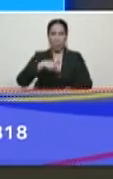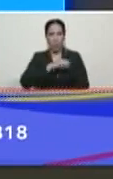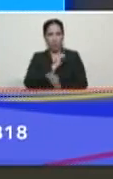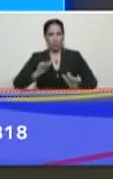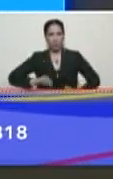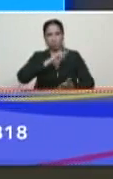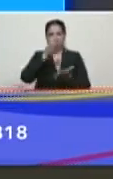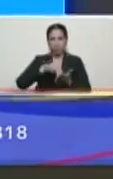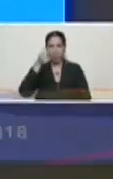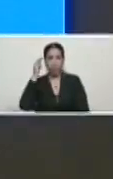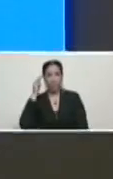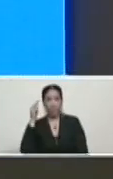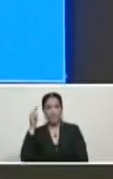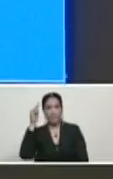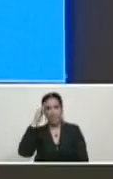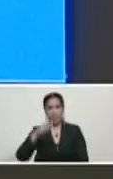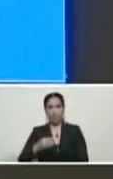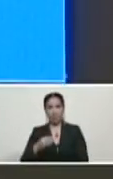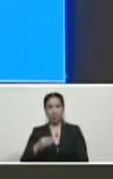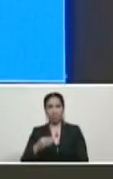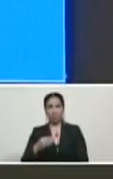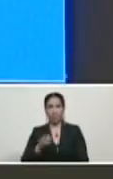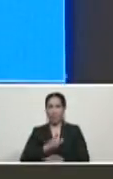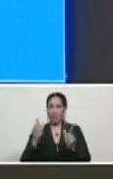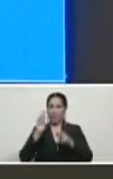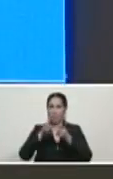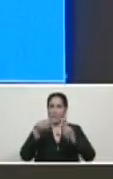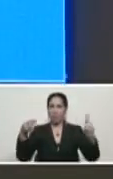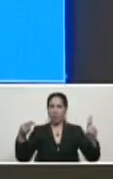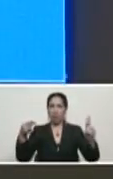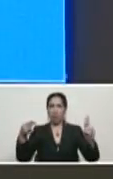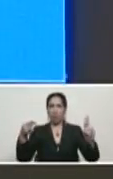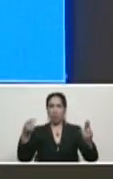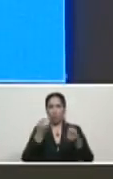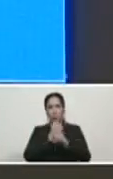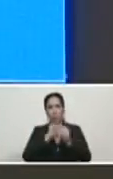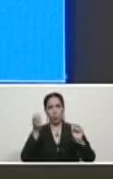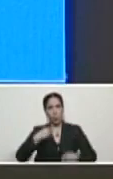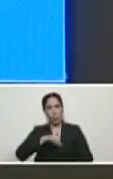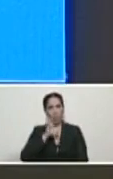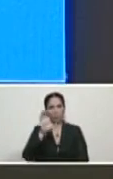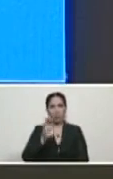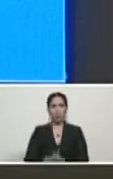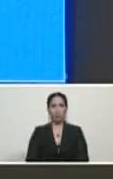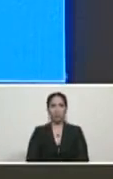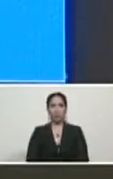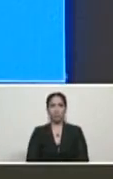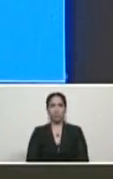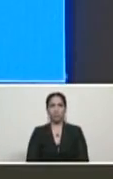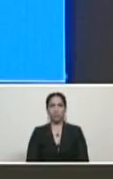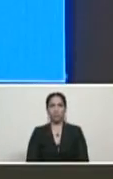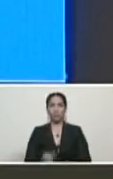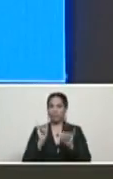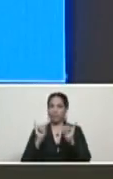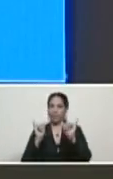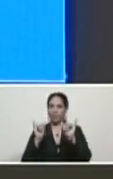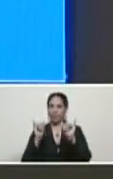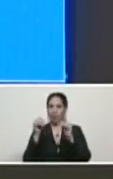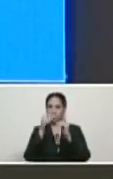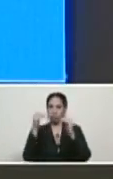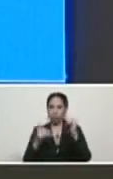mantener libre, en paz y en pleno ejercicio de soberanía a nuestro país, en la misma subestimación